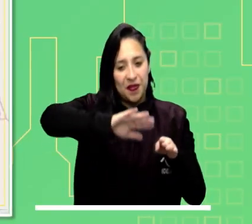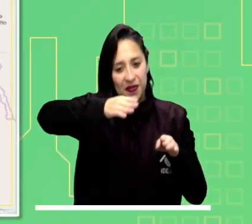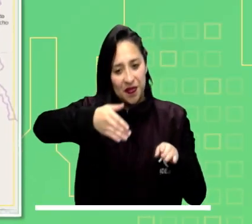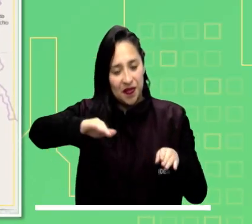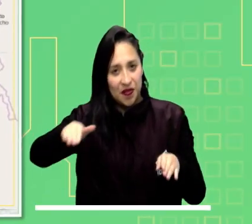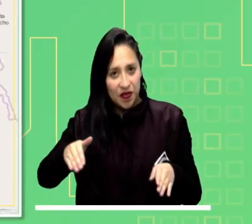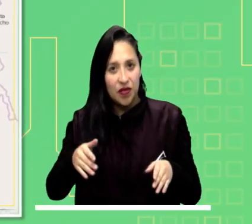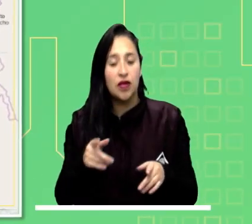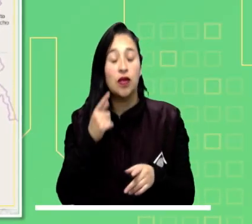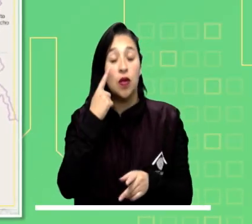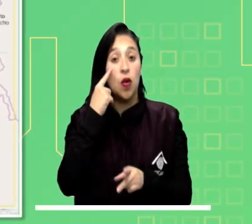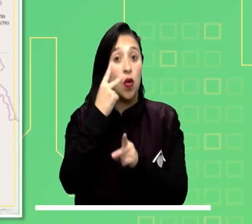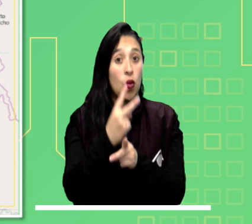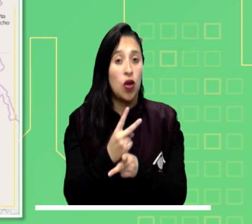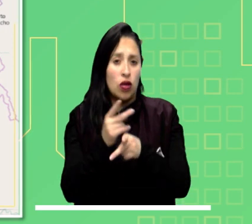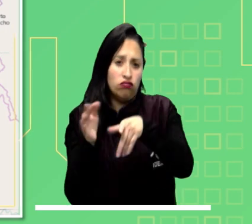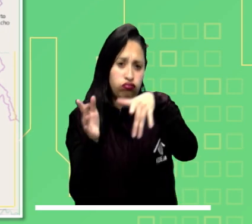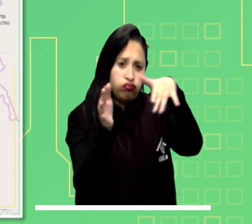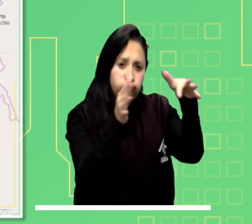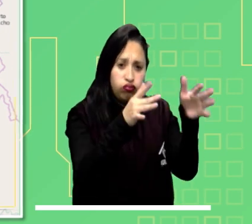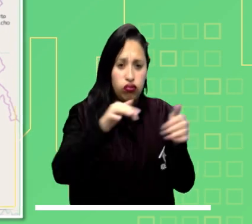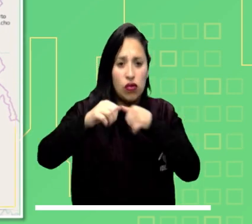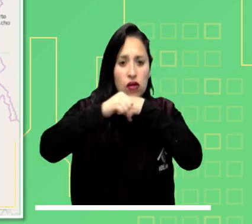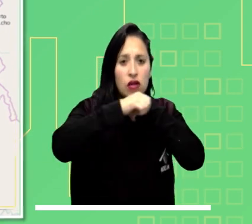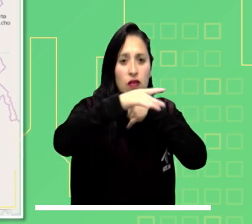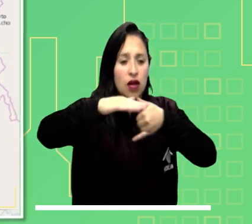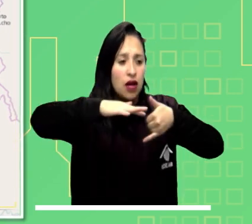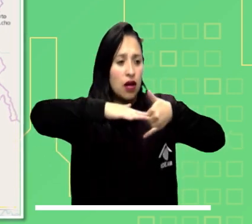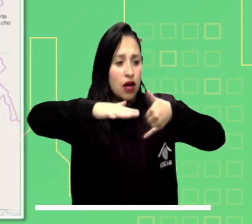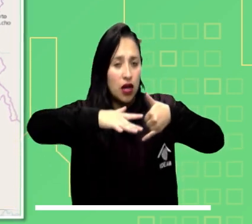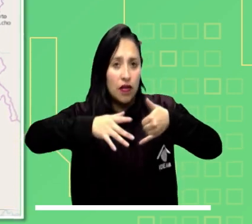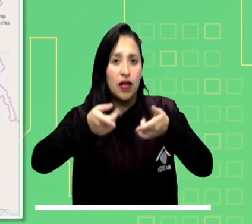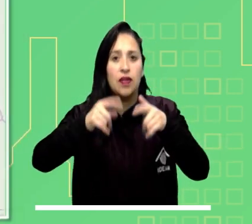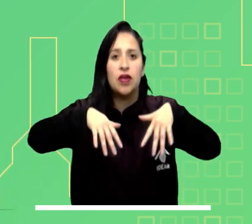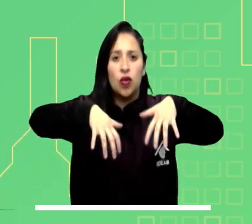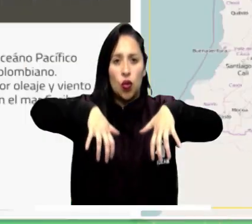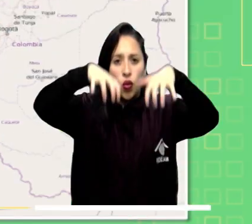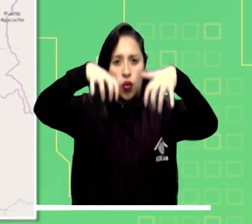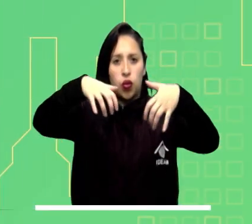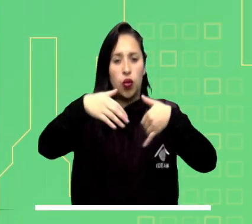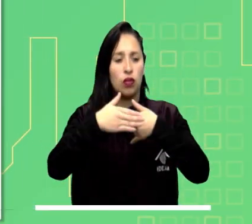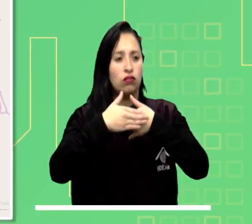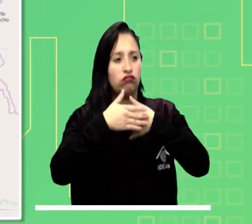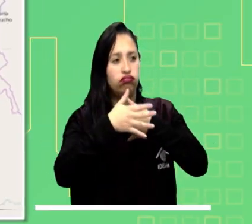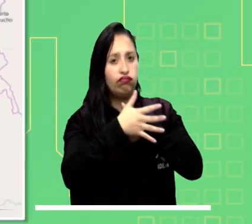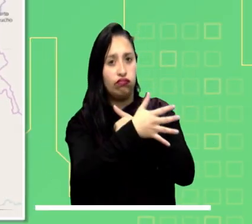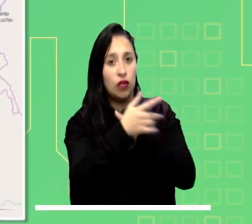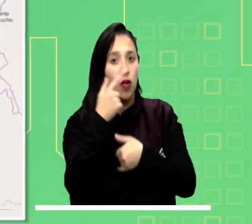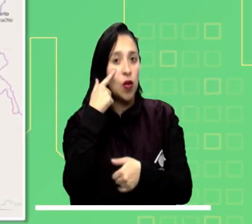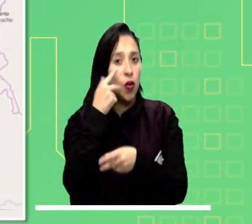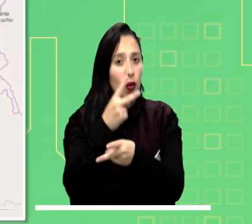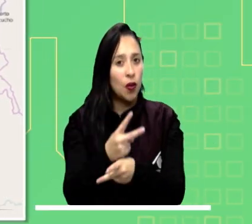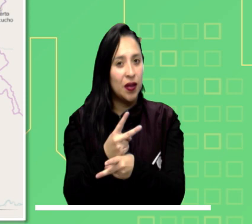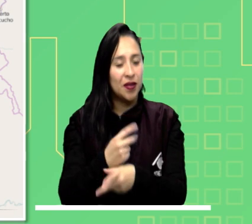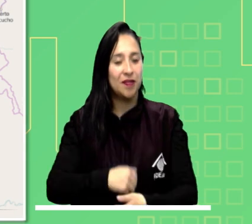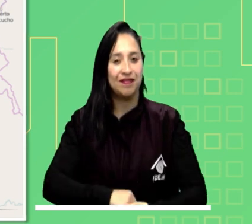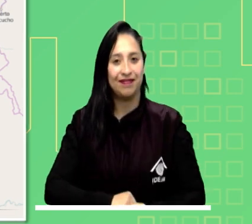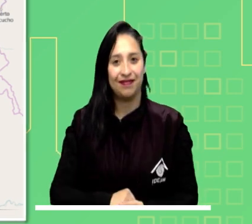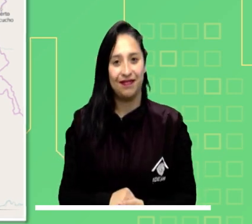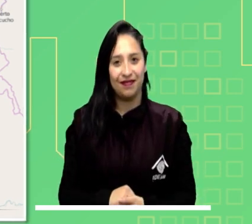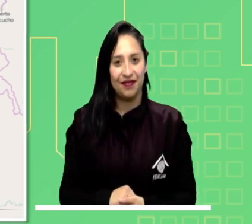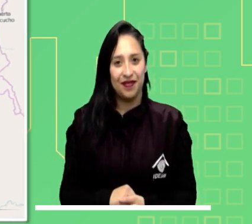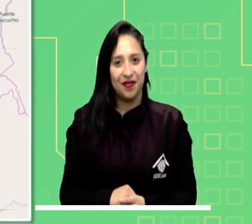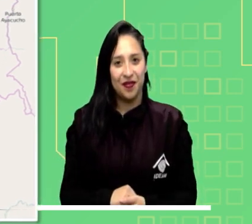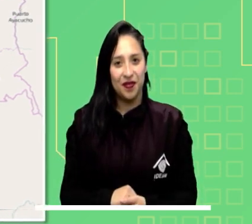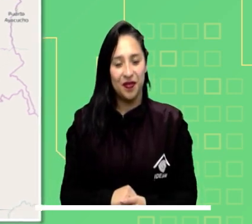en zonas inestables o de alta pendiente en Antioquia. Se recomienda precaución por viento y oleaje en el Mar Caribe y tiempo lluvioso en